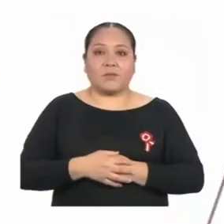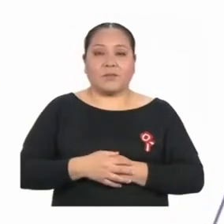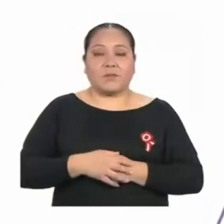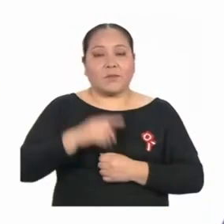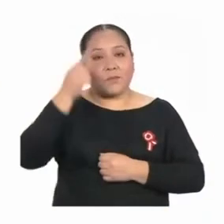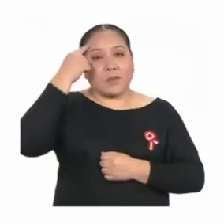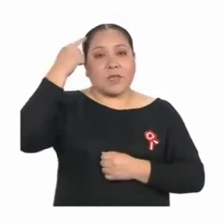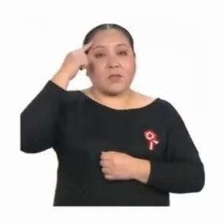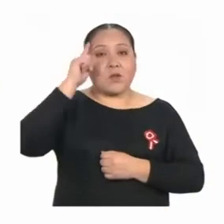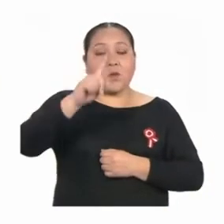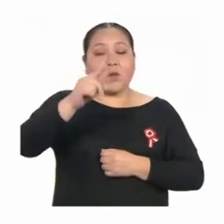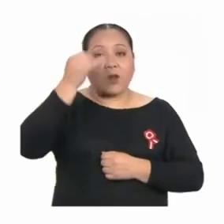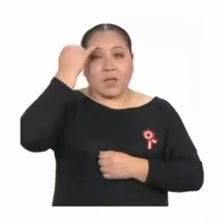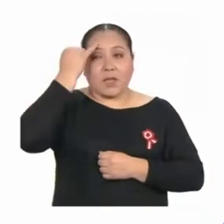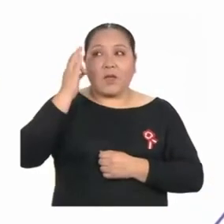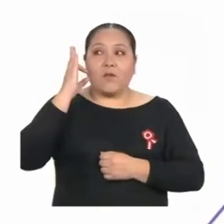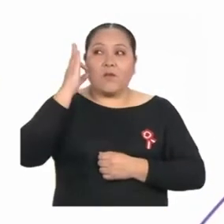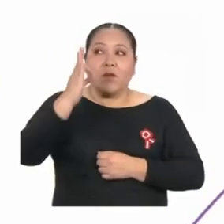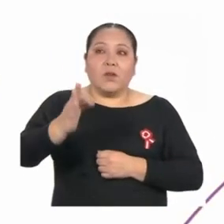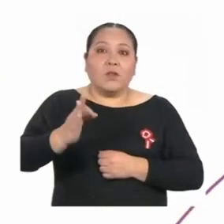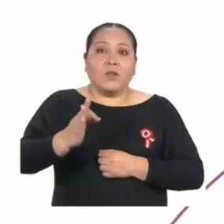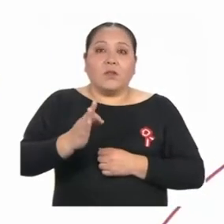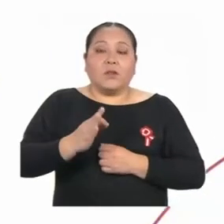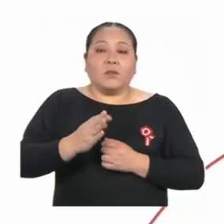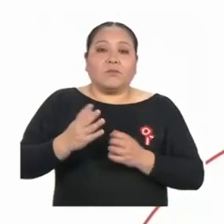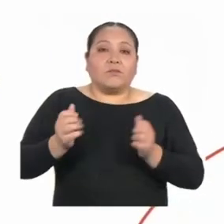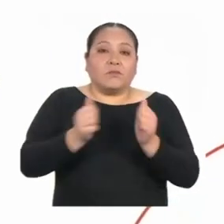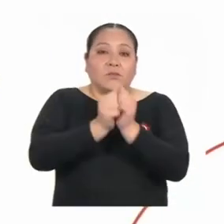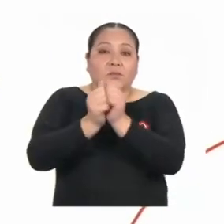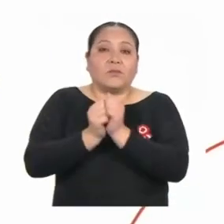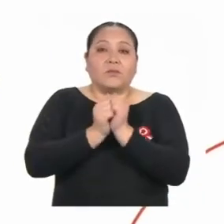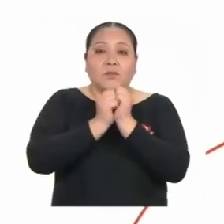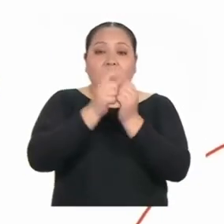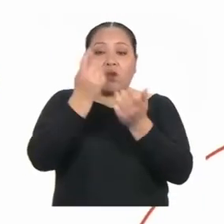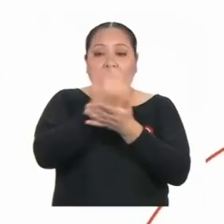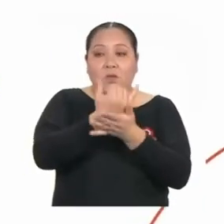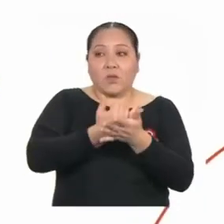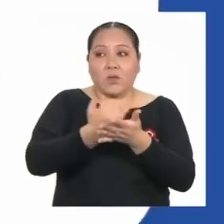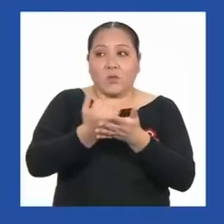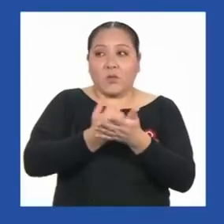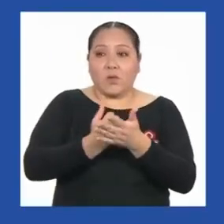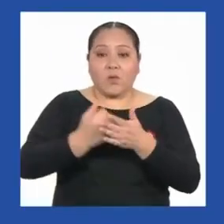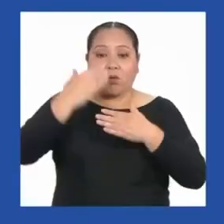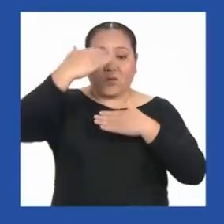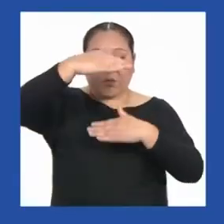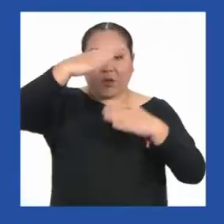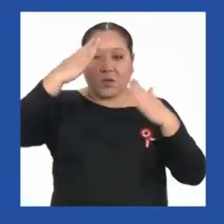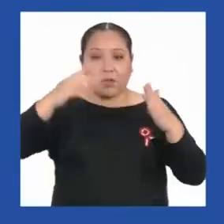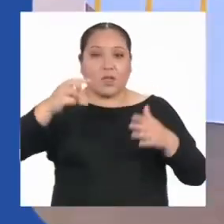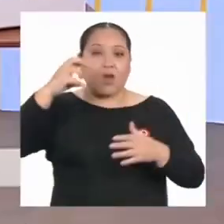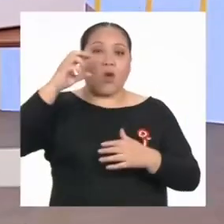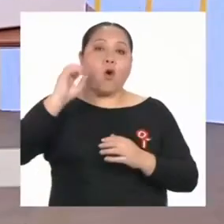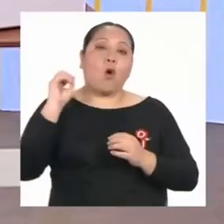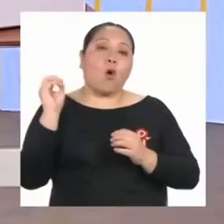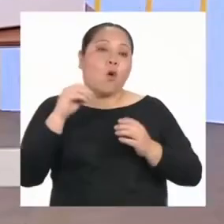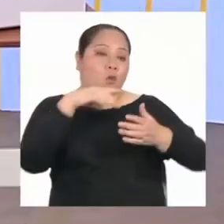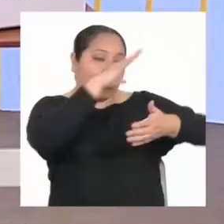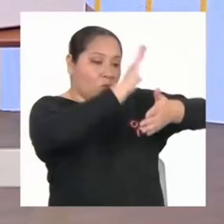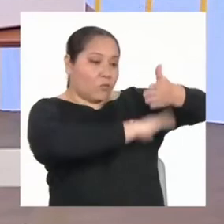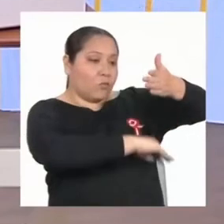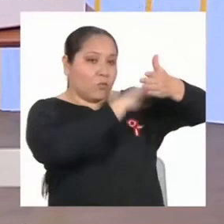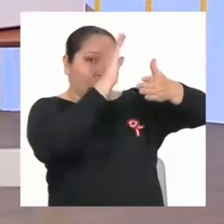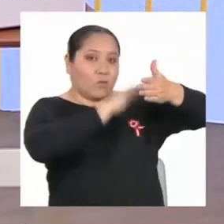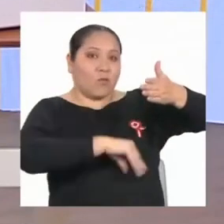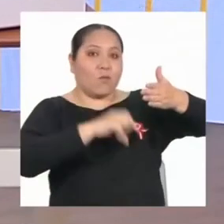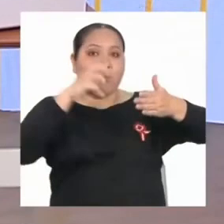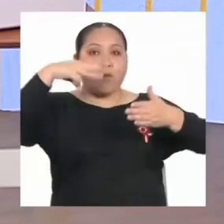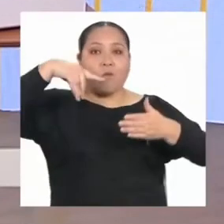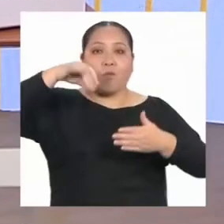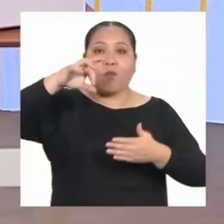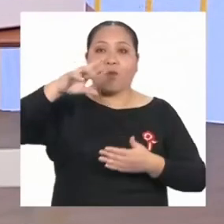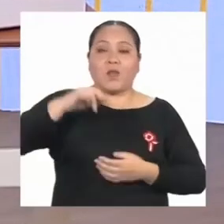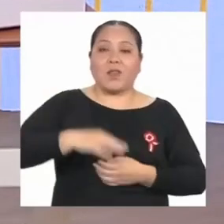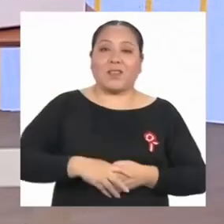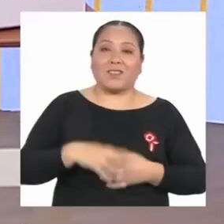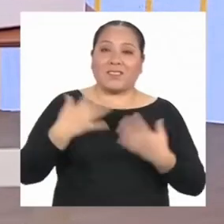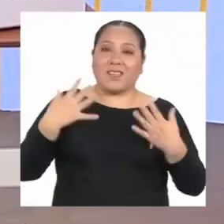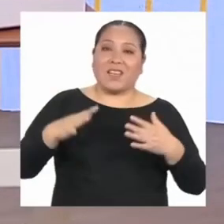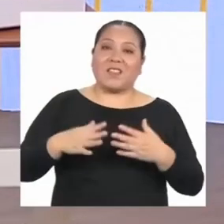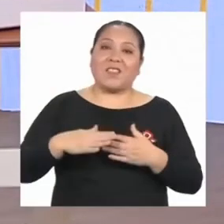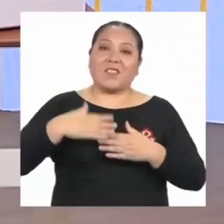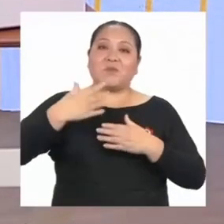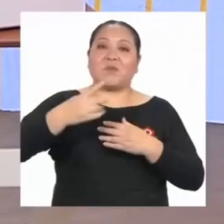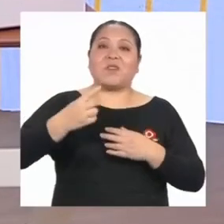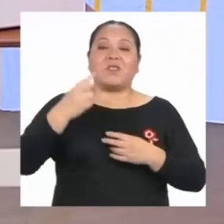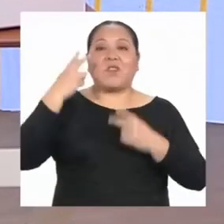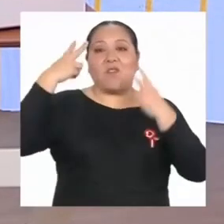Piensa en una idea para el futuro y acompáñala de un dibujo en un cartel o mural. Ahora sí, los dejo. Nos vemos